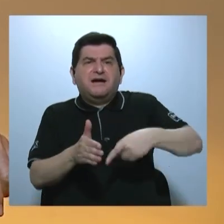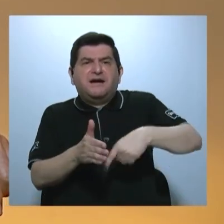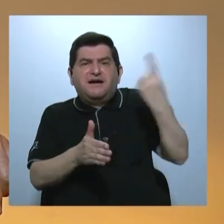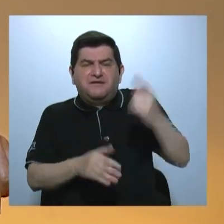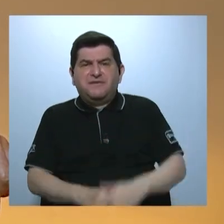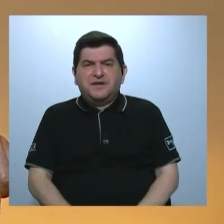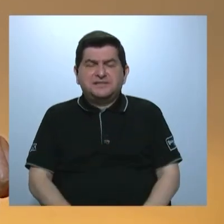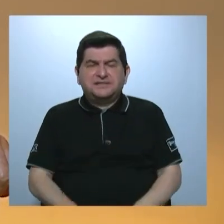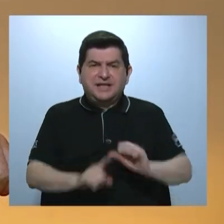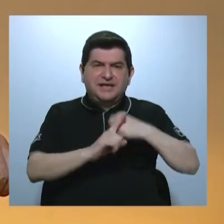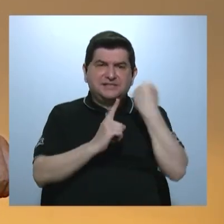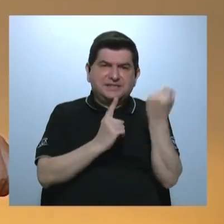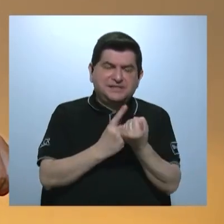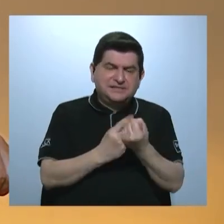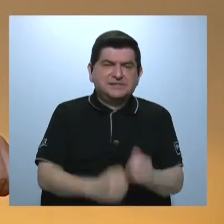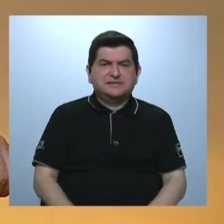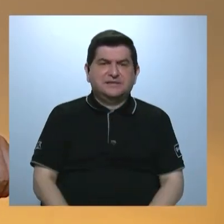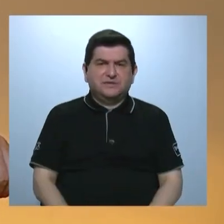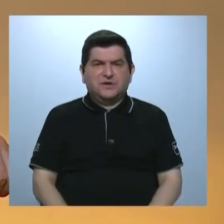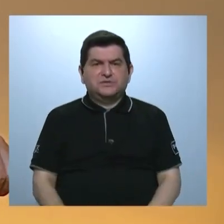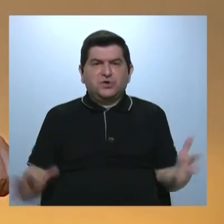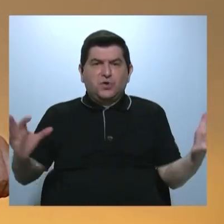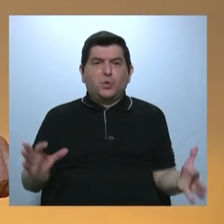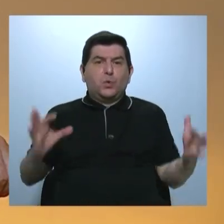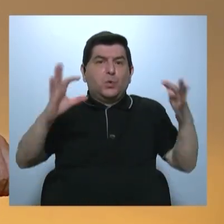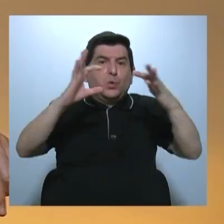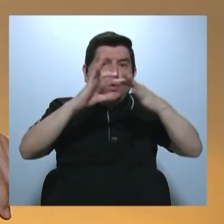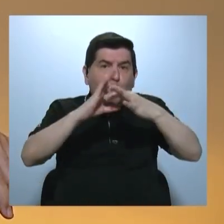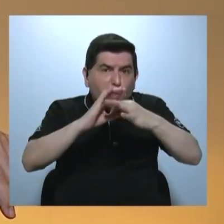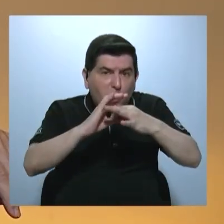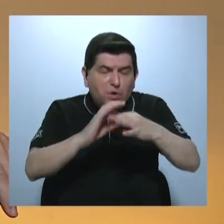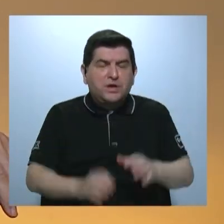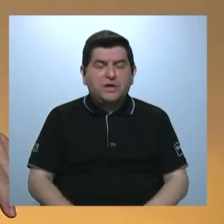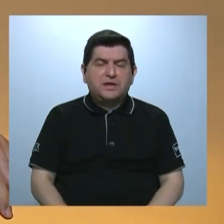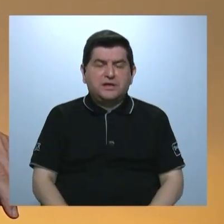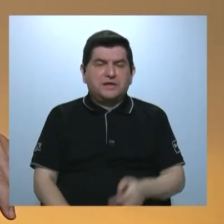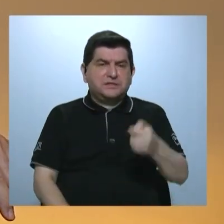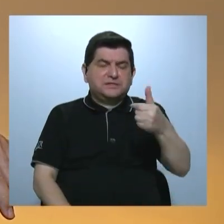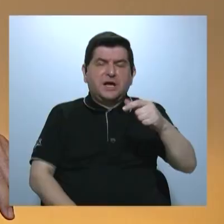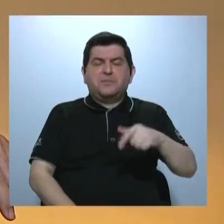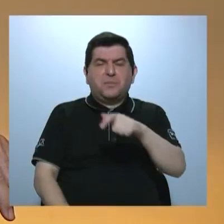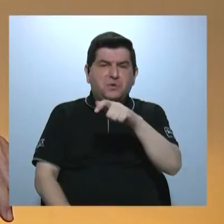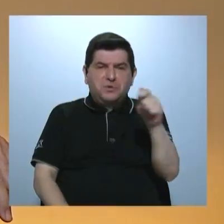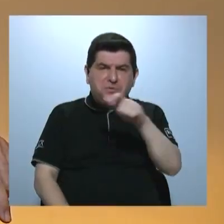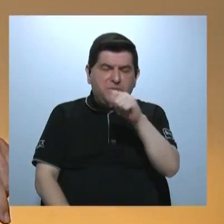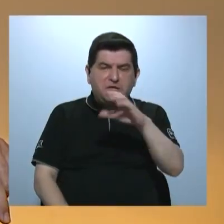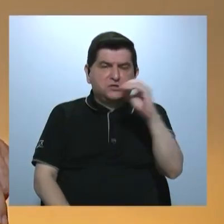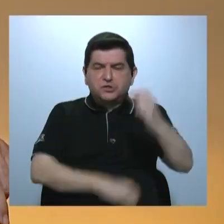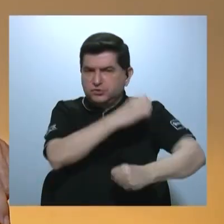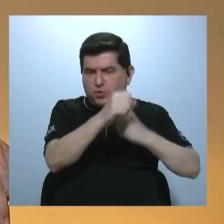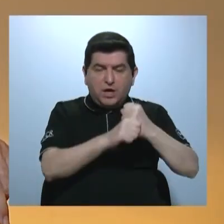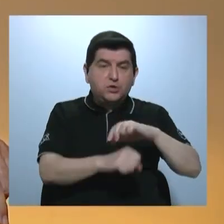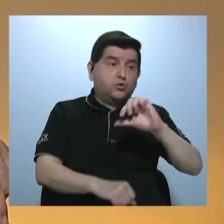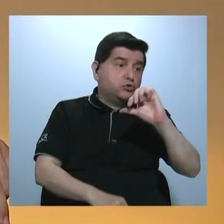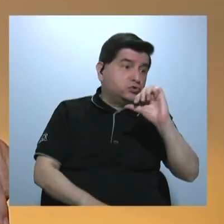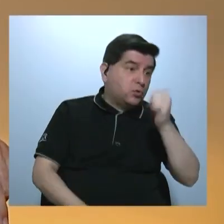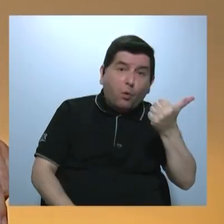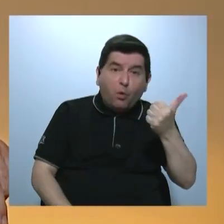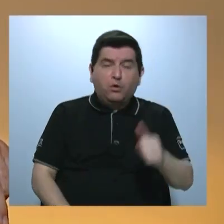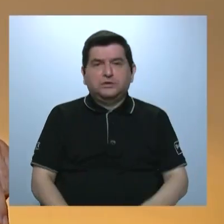son coyunturales, o sea, son de poquitos años o poquitos meses o lo que fuera, pero algunas